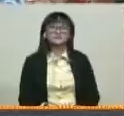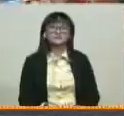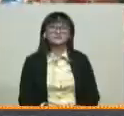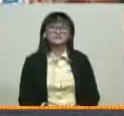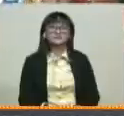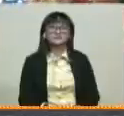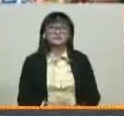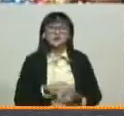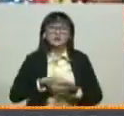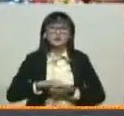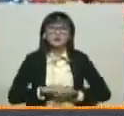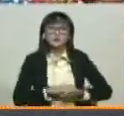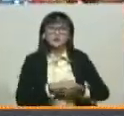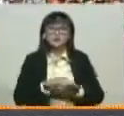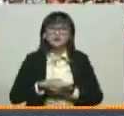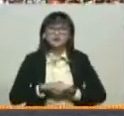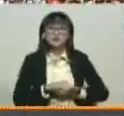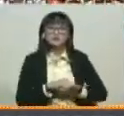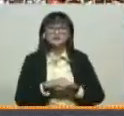En Trujillo, oído.